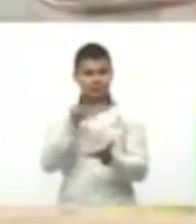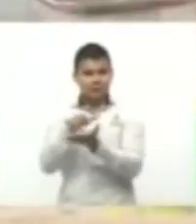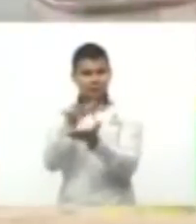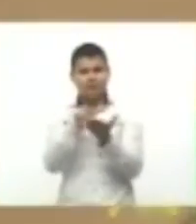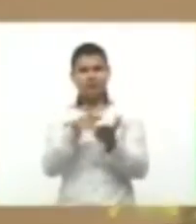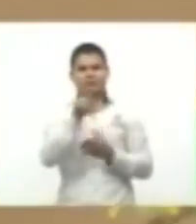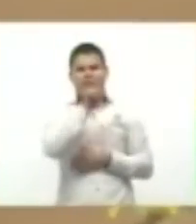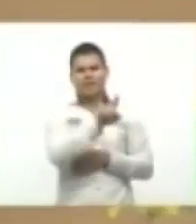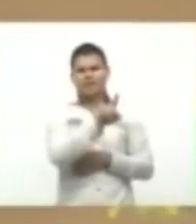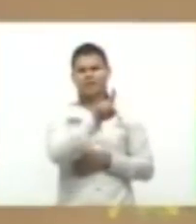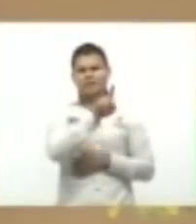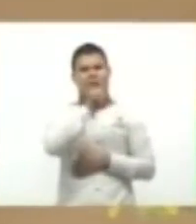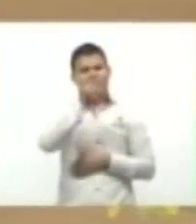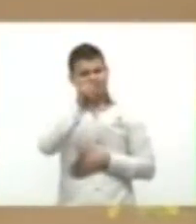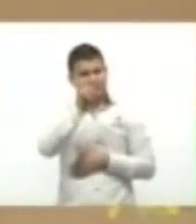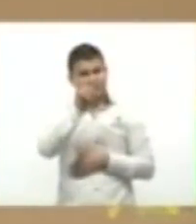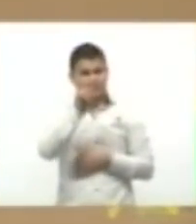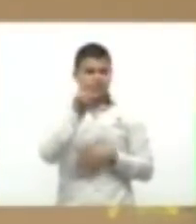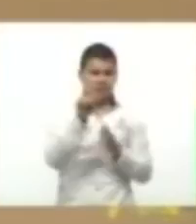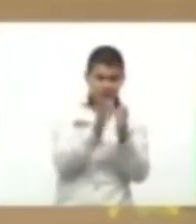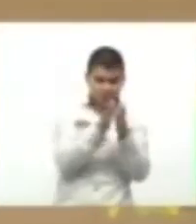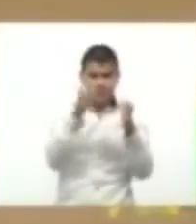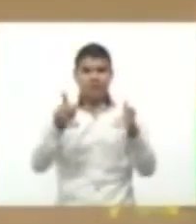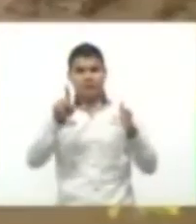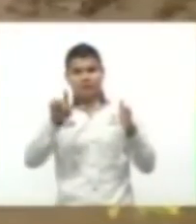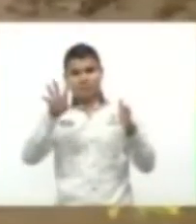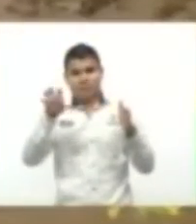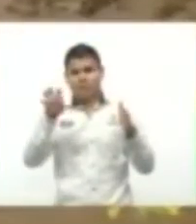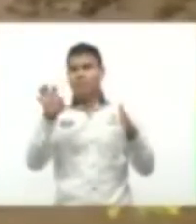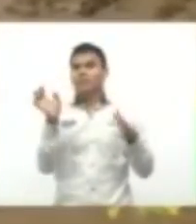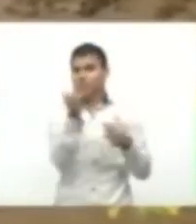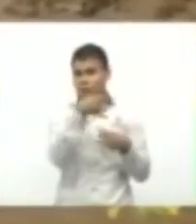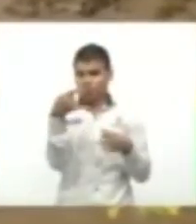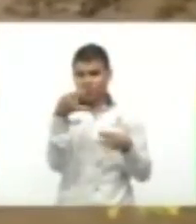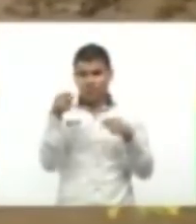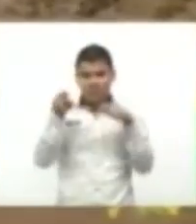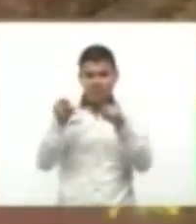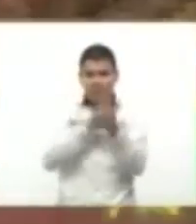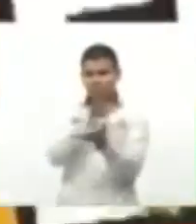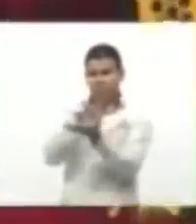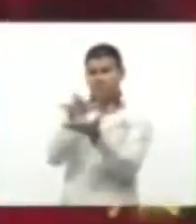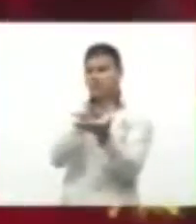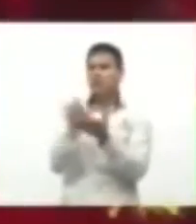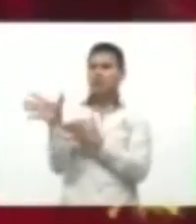marzo, tendremos como siempre el concurso donde son 12 agrupaciones